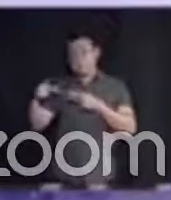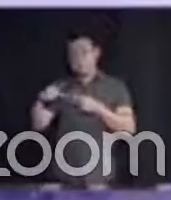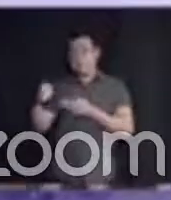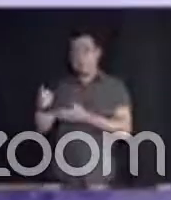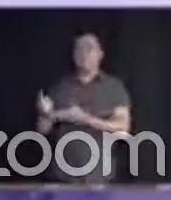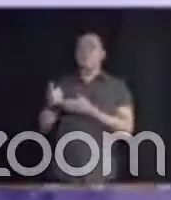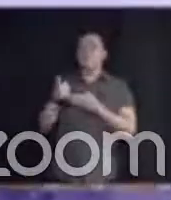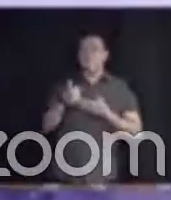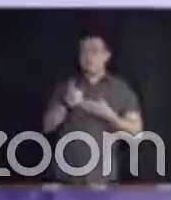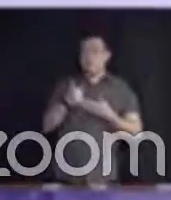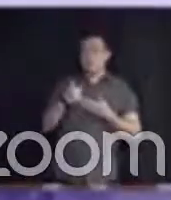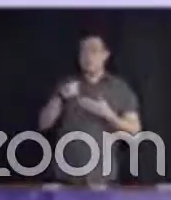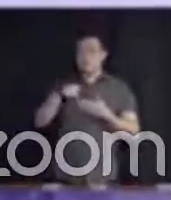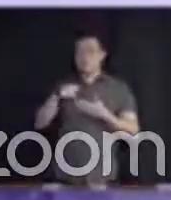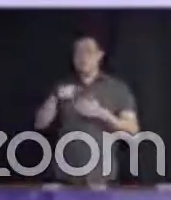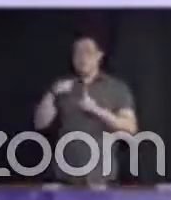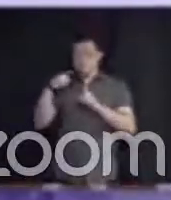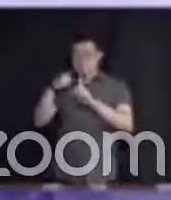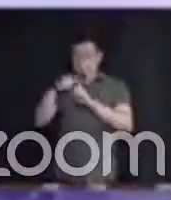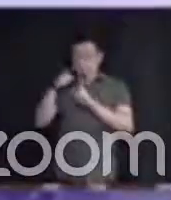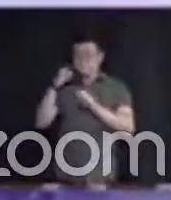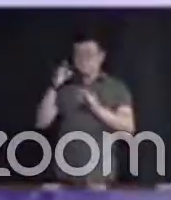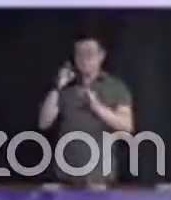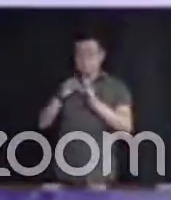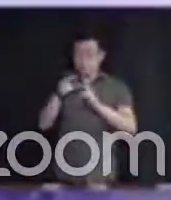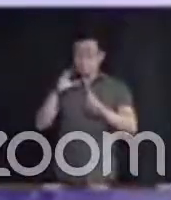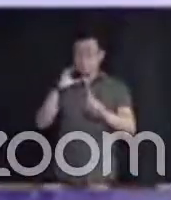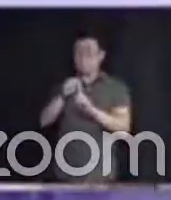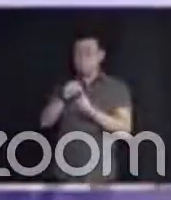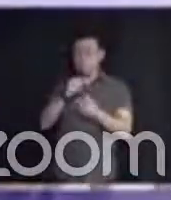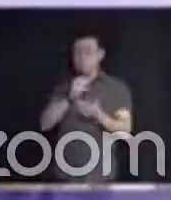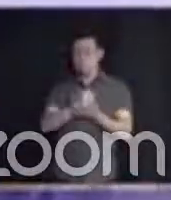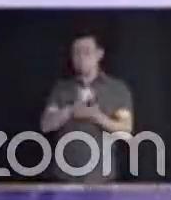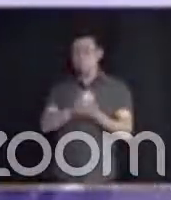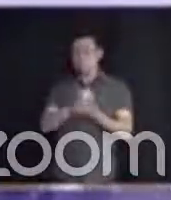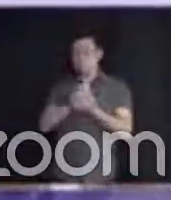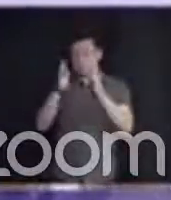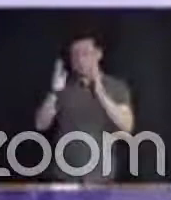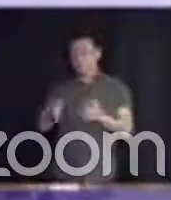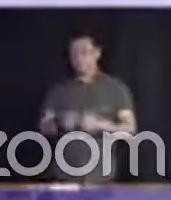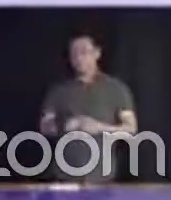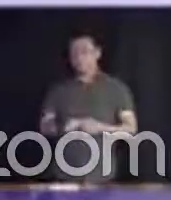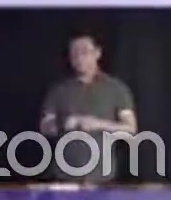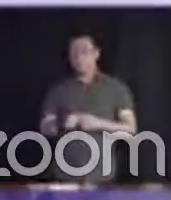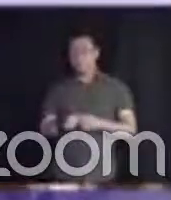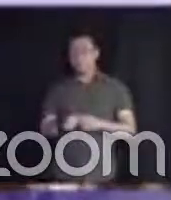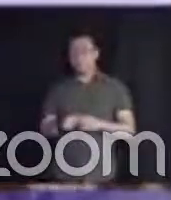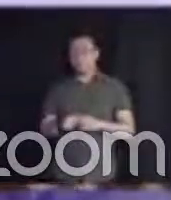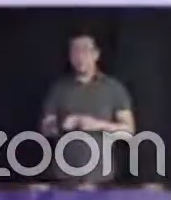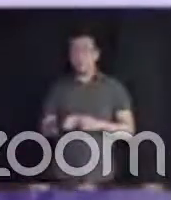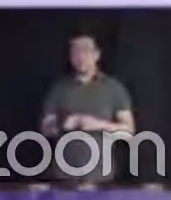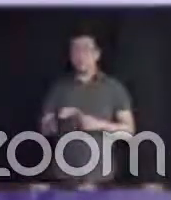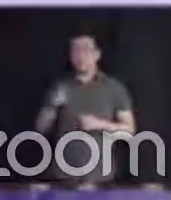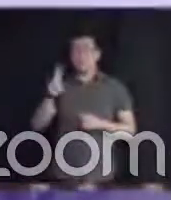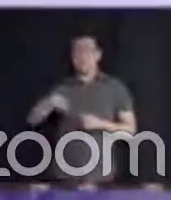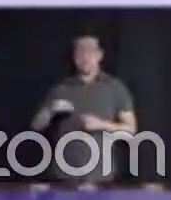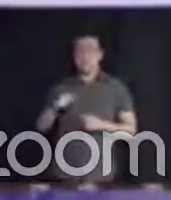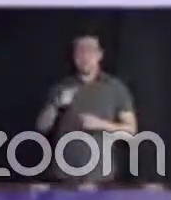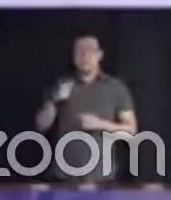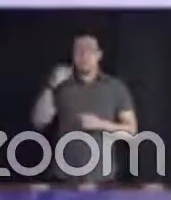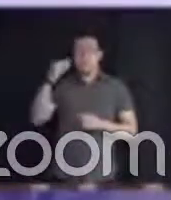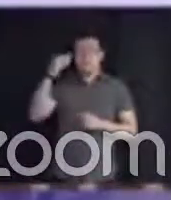poderme formar, poderme ayudar para poder llegar a donde yo estoy ahora. Ha sido un tiempo